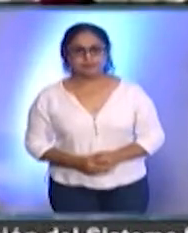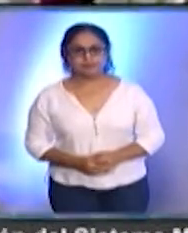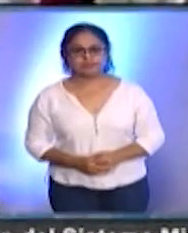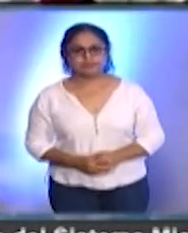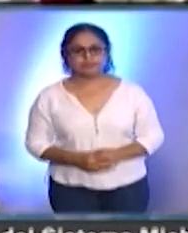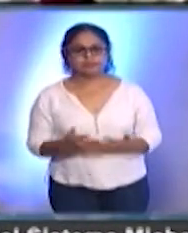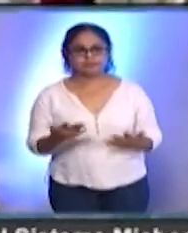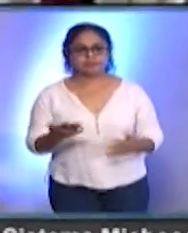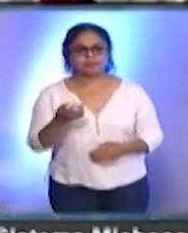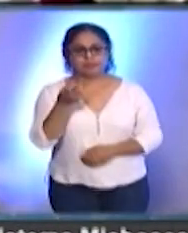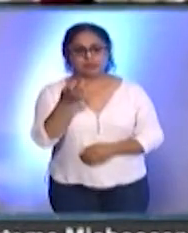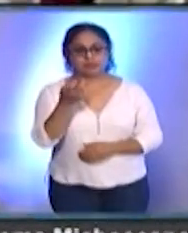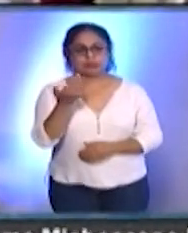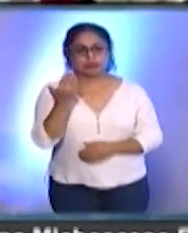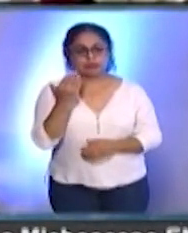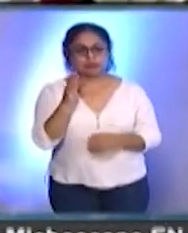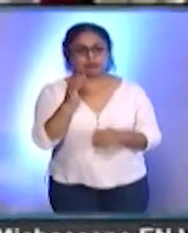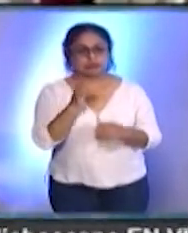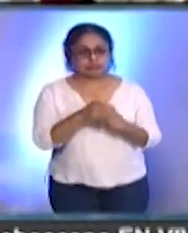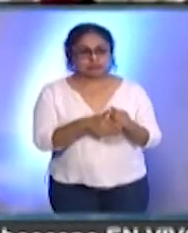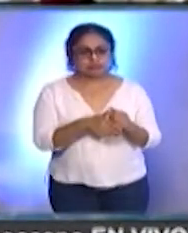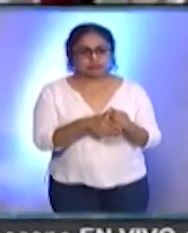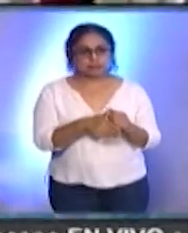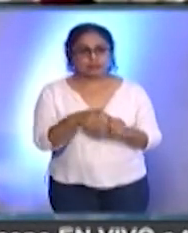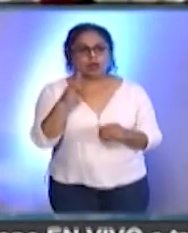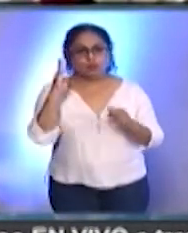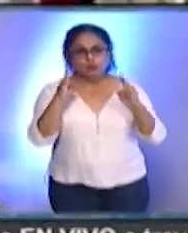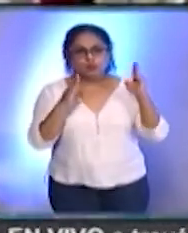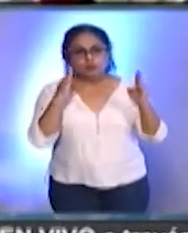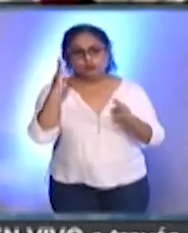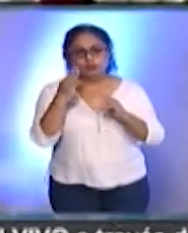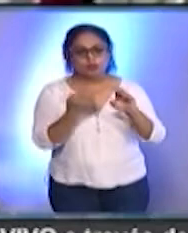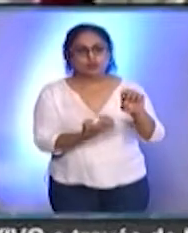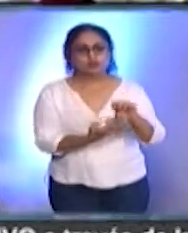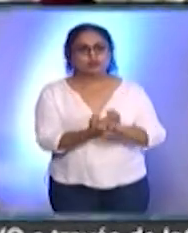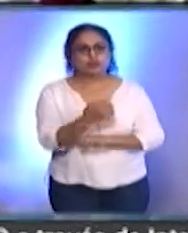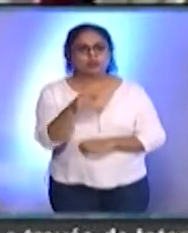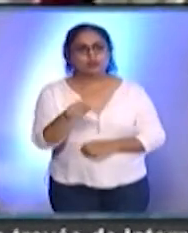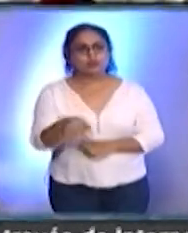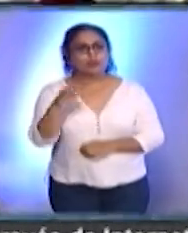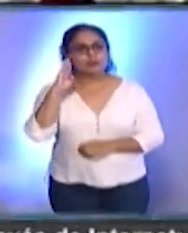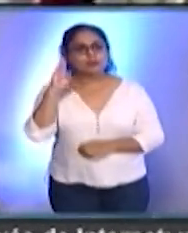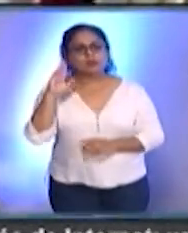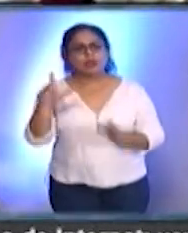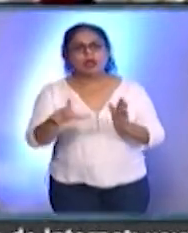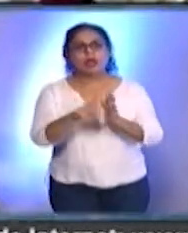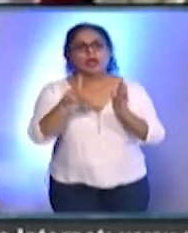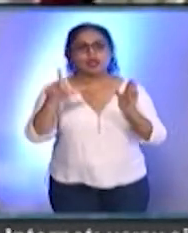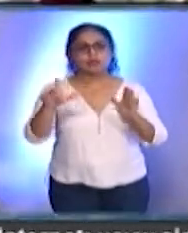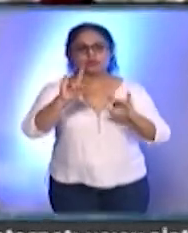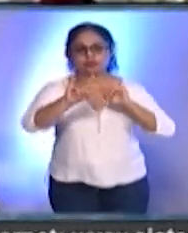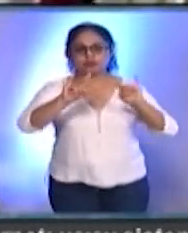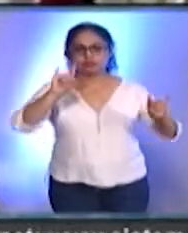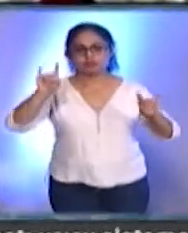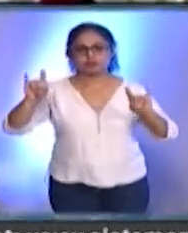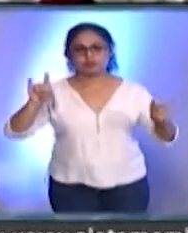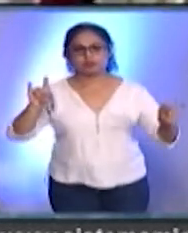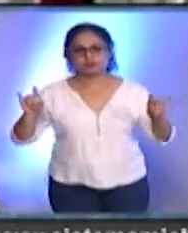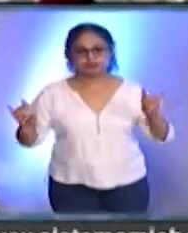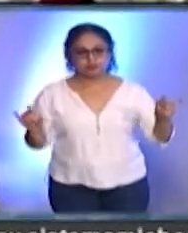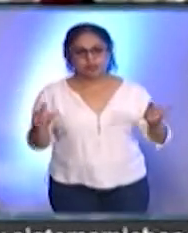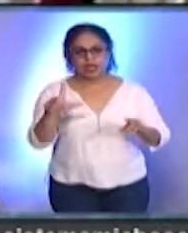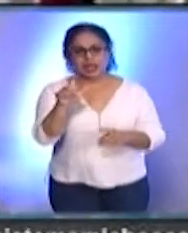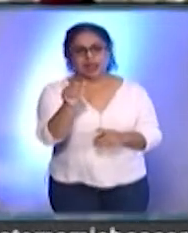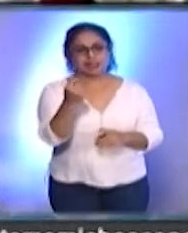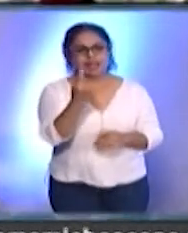Bien, antes de despedirme, les recuerdo que en el Museo del Estado de Michoacán ya está lista la exposición Las que se van, las que